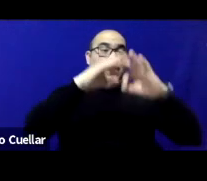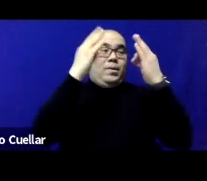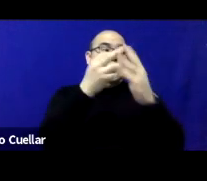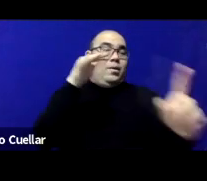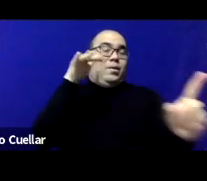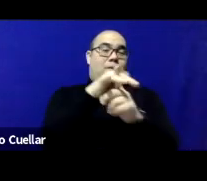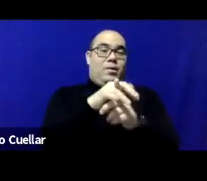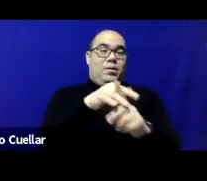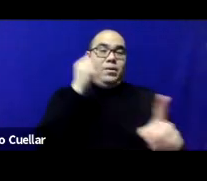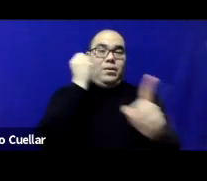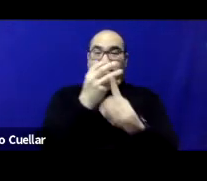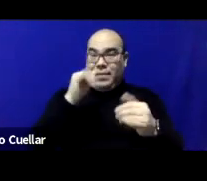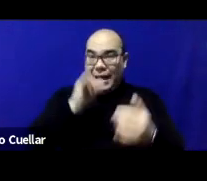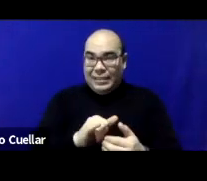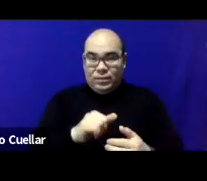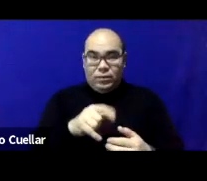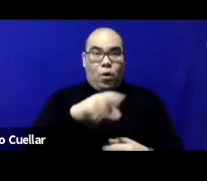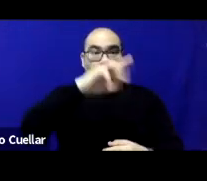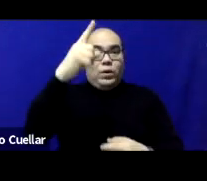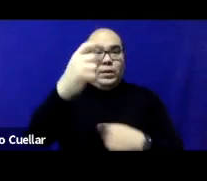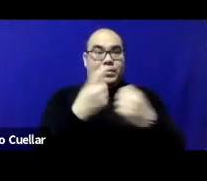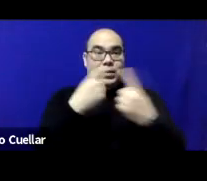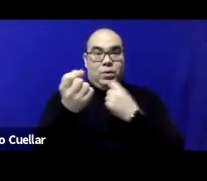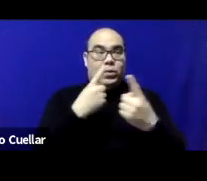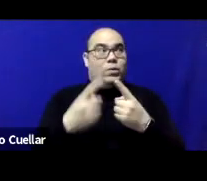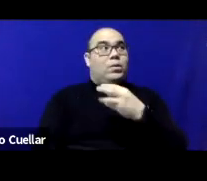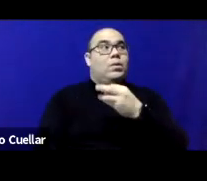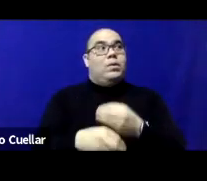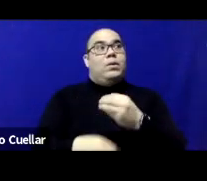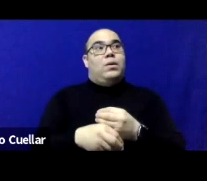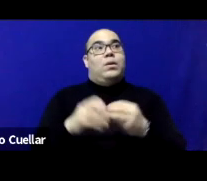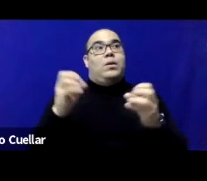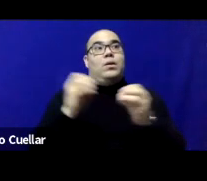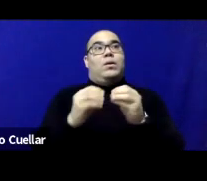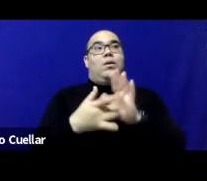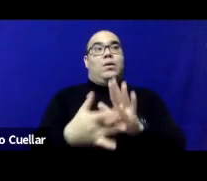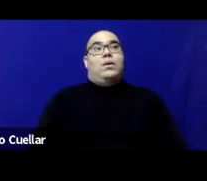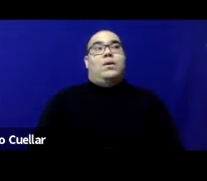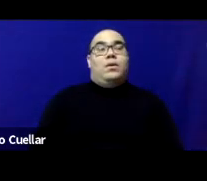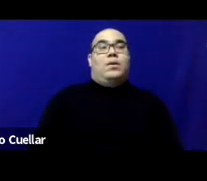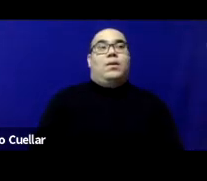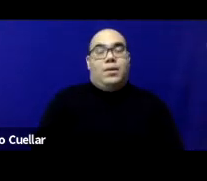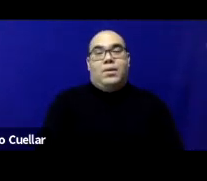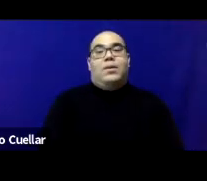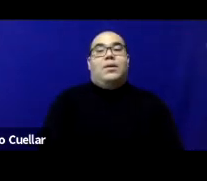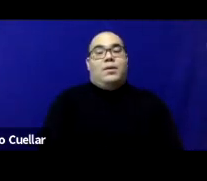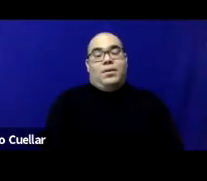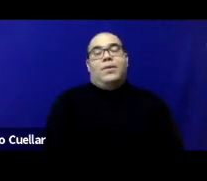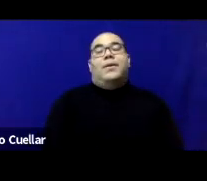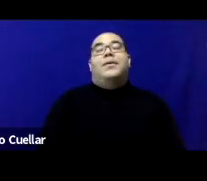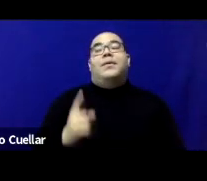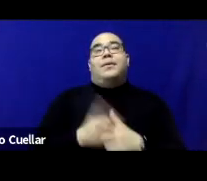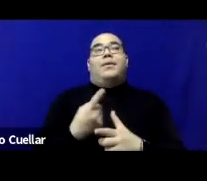¿vale? No sé si hay otra pregunta hasta acá o vamos bien. Tenemos dos preguntas más, Joa. ¿El ABA puede